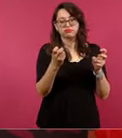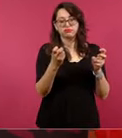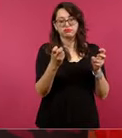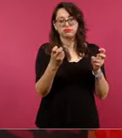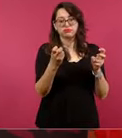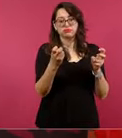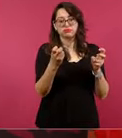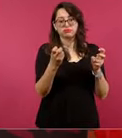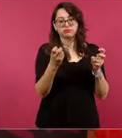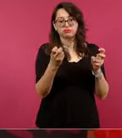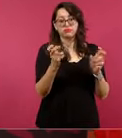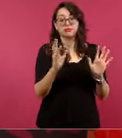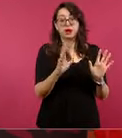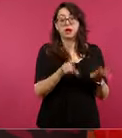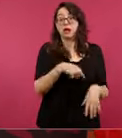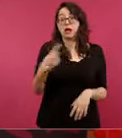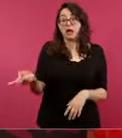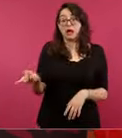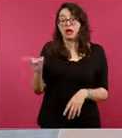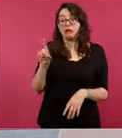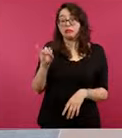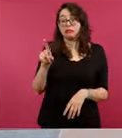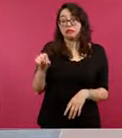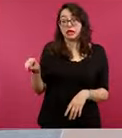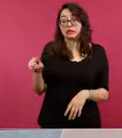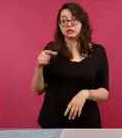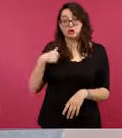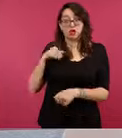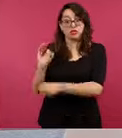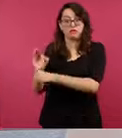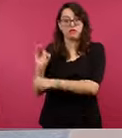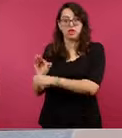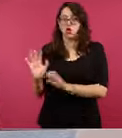No estoy defendiendo a Díaz Ordaz, nada más